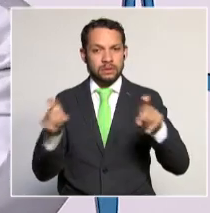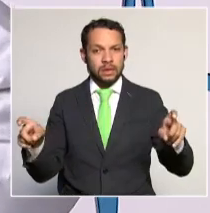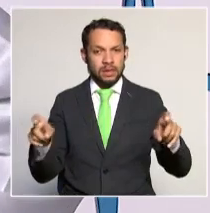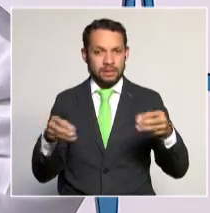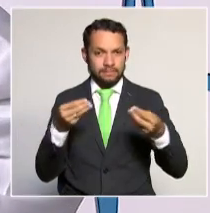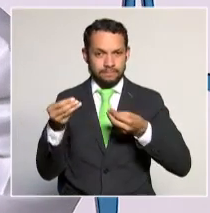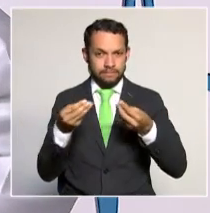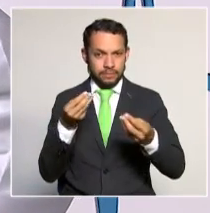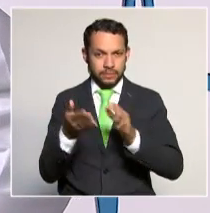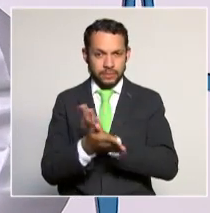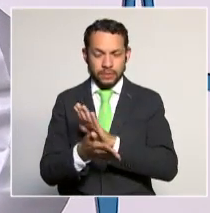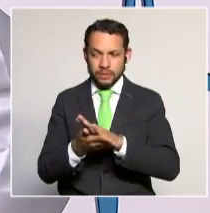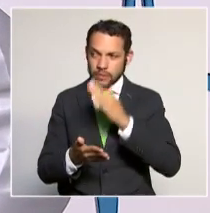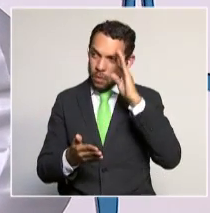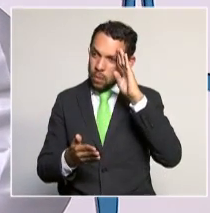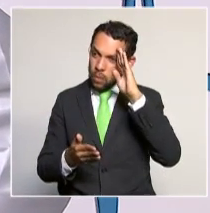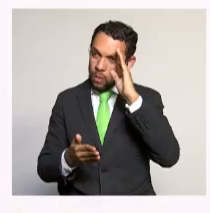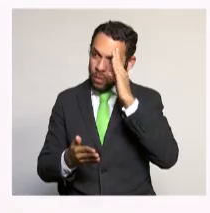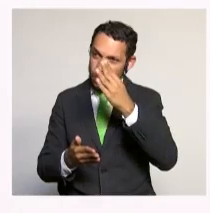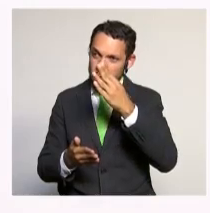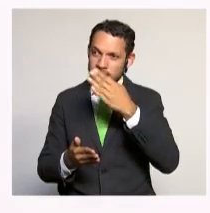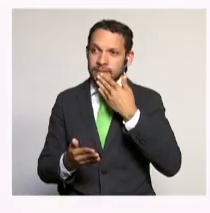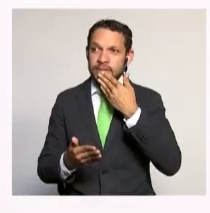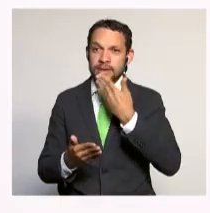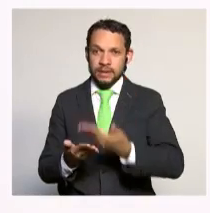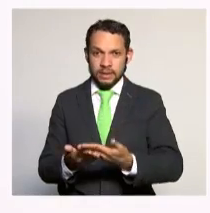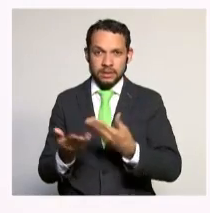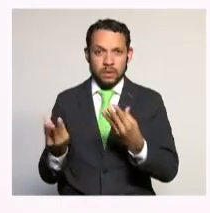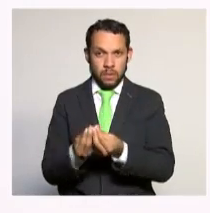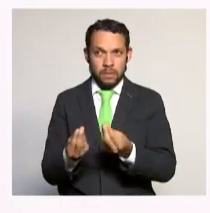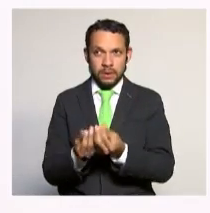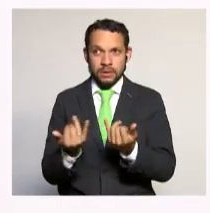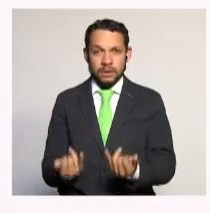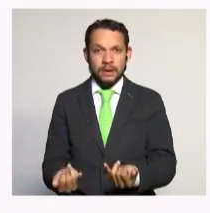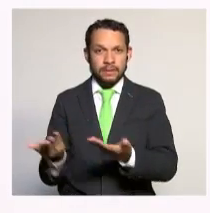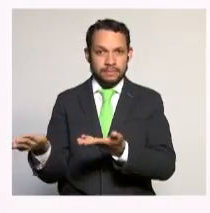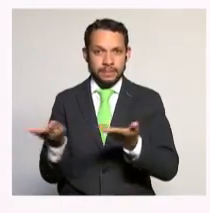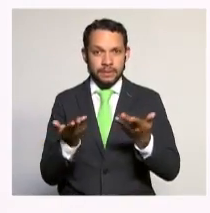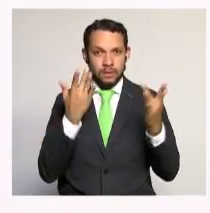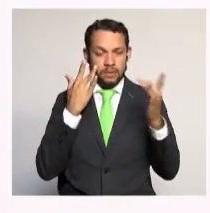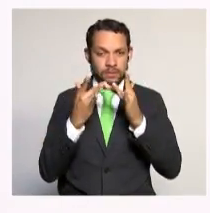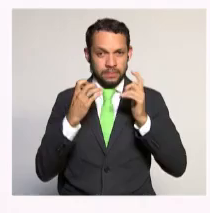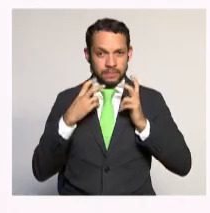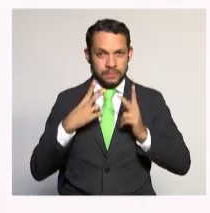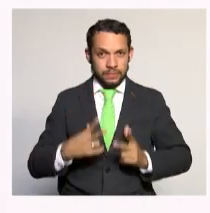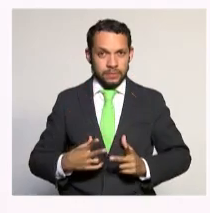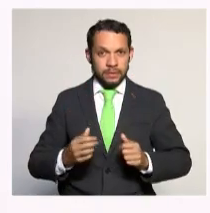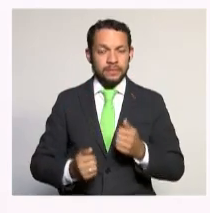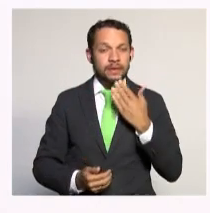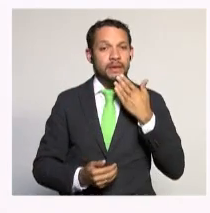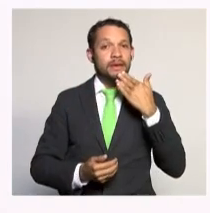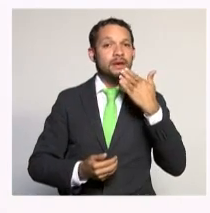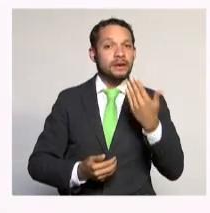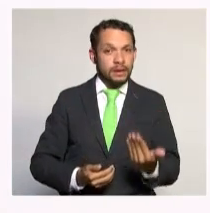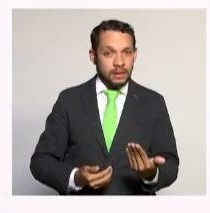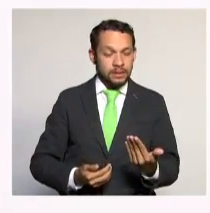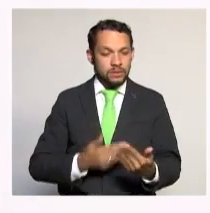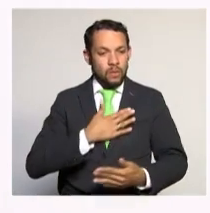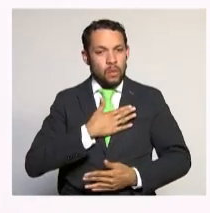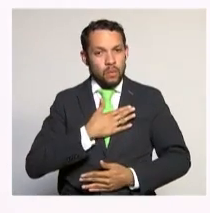Alzheimer. Doctor Jorge Eduardo Duque, muchas gracias por estar con nosotros y bienvenido a Conexión Vital. Muchas gracias a ustedes, con mucho